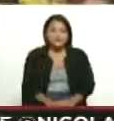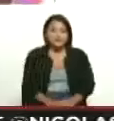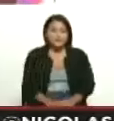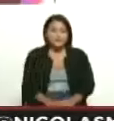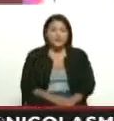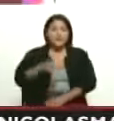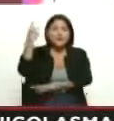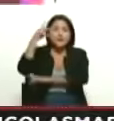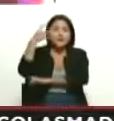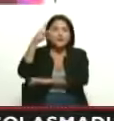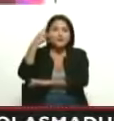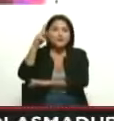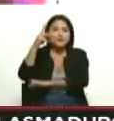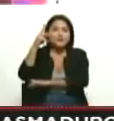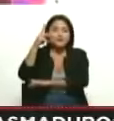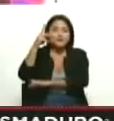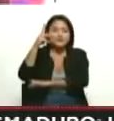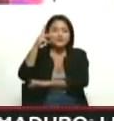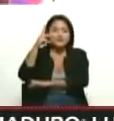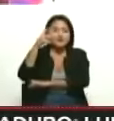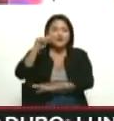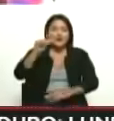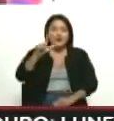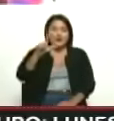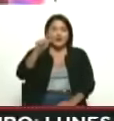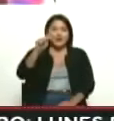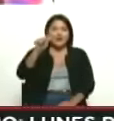Parroquia Altagracia.